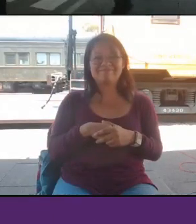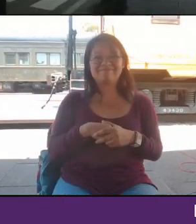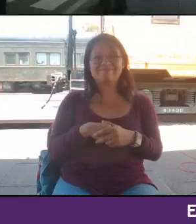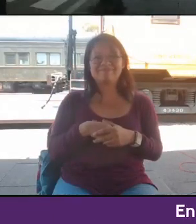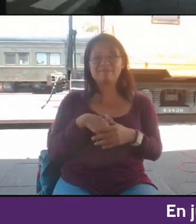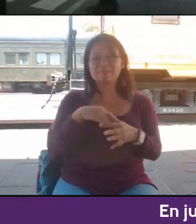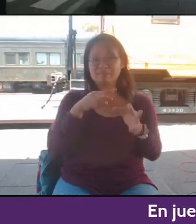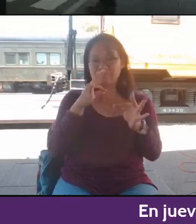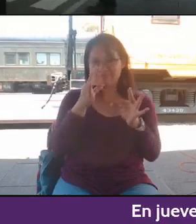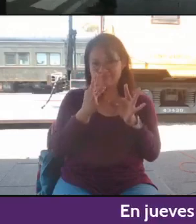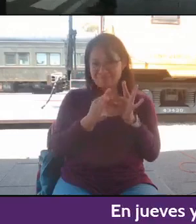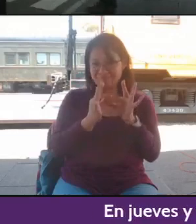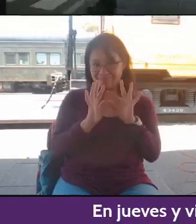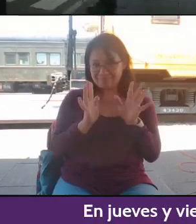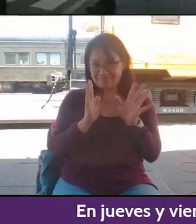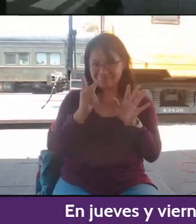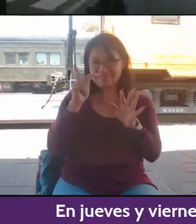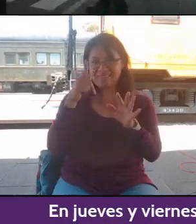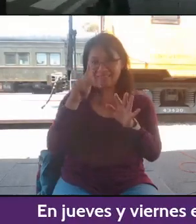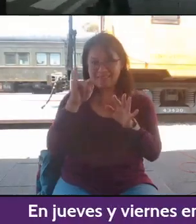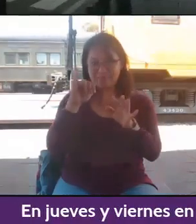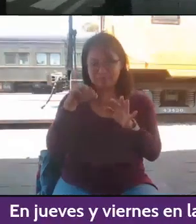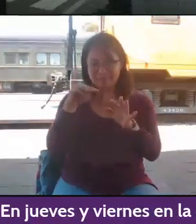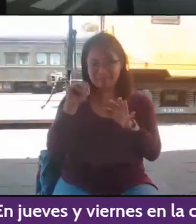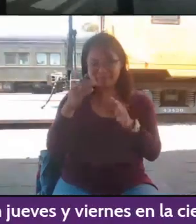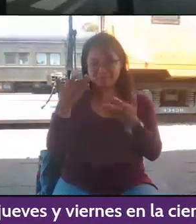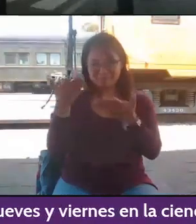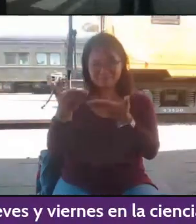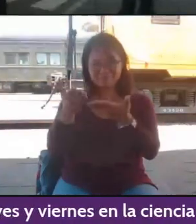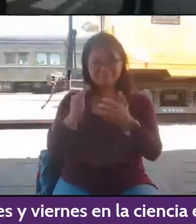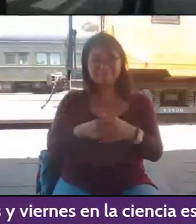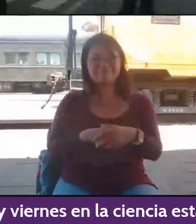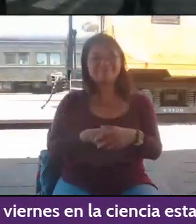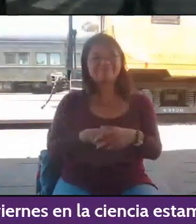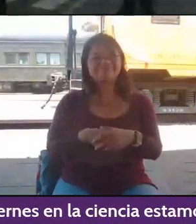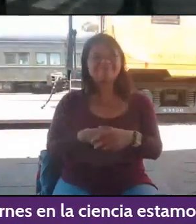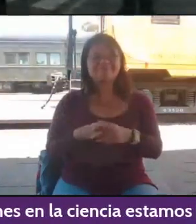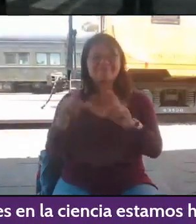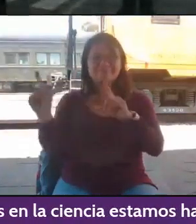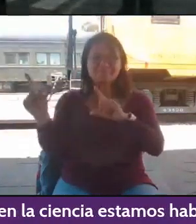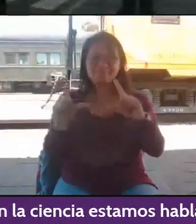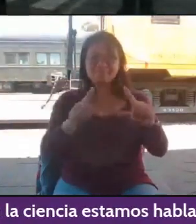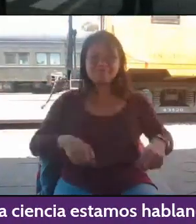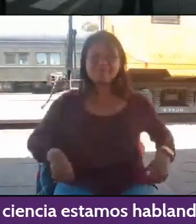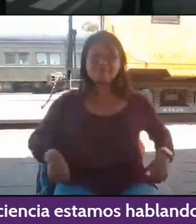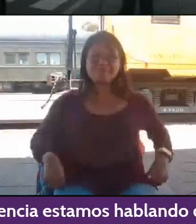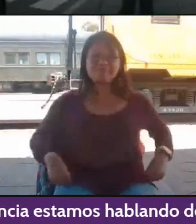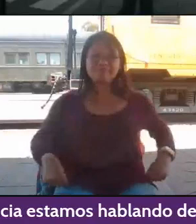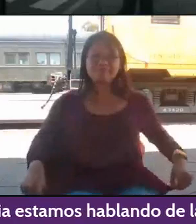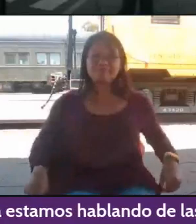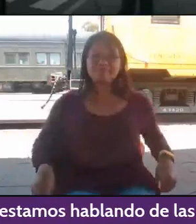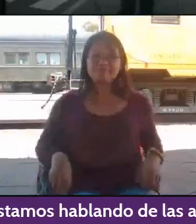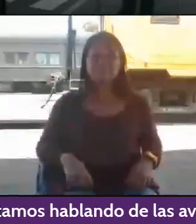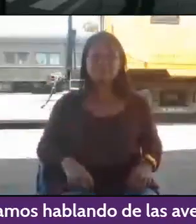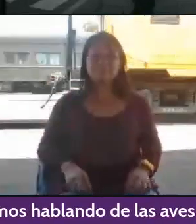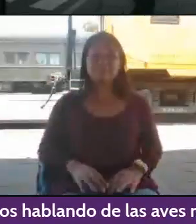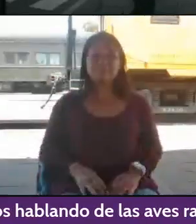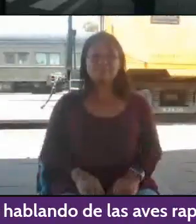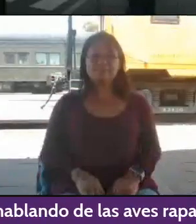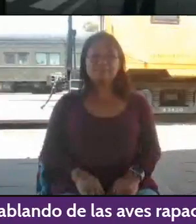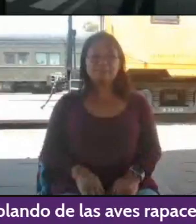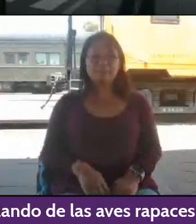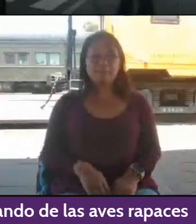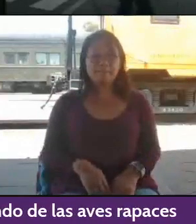Ya, terminando el momento de apreciación de Kimi, sigamos. Entonces, una más, por favor. ¿Otra? ¿Otra? Y creo que ya. Entonces,